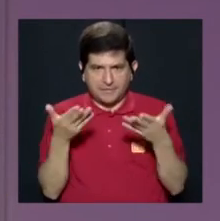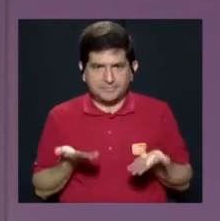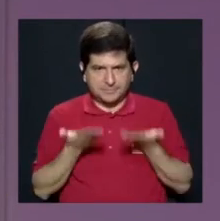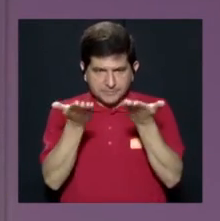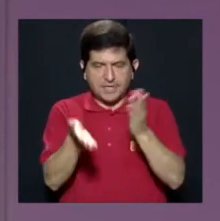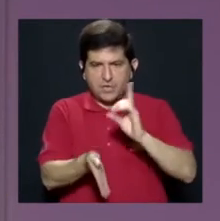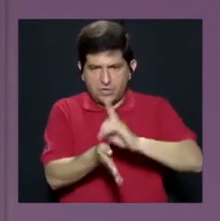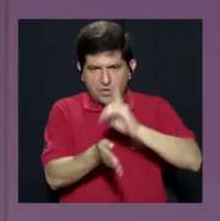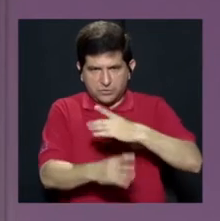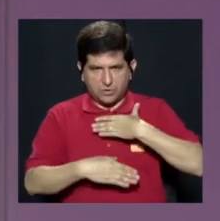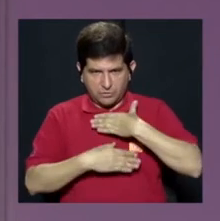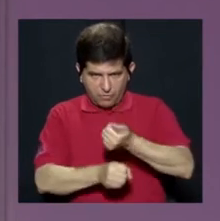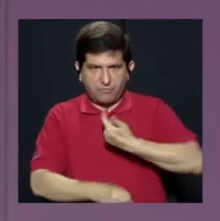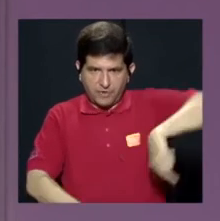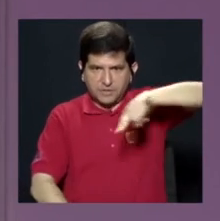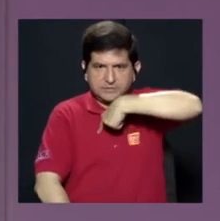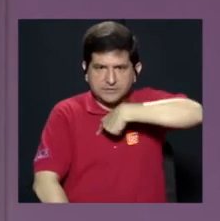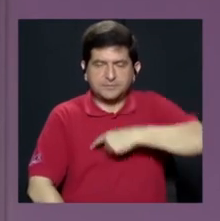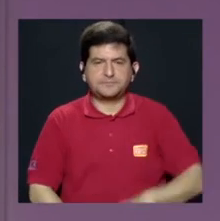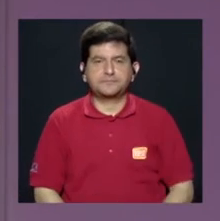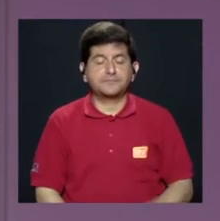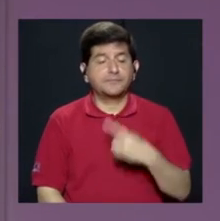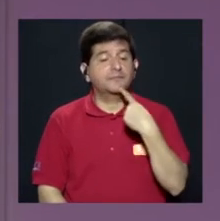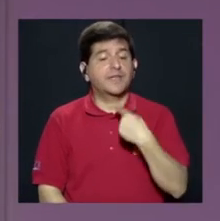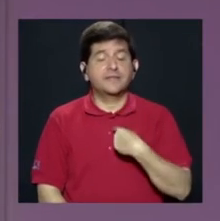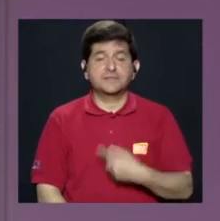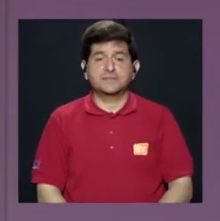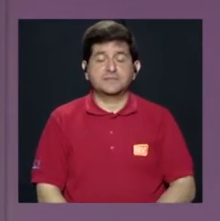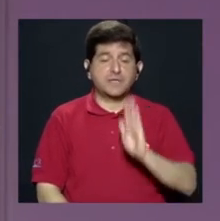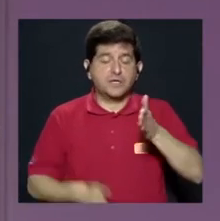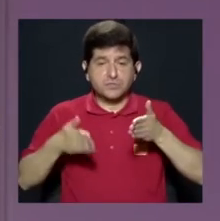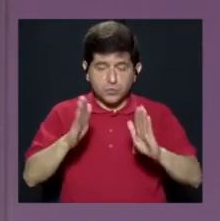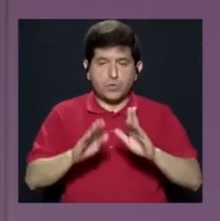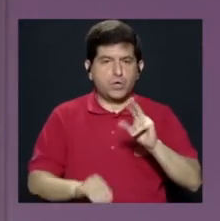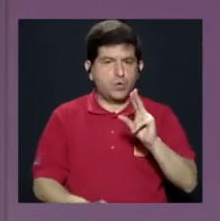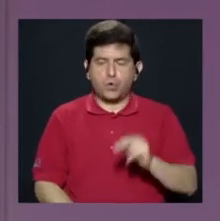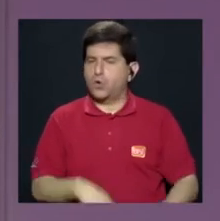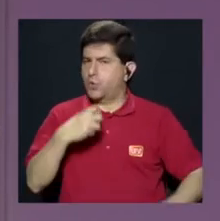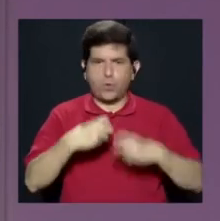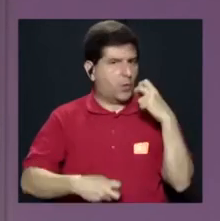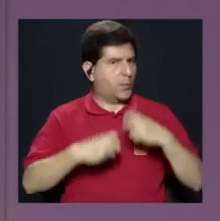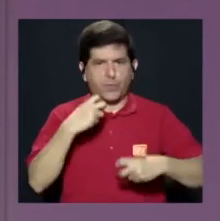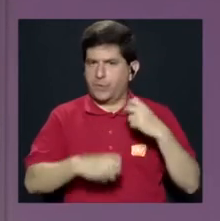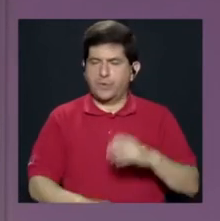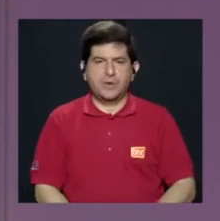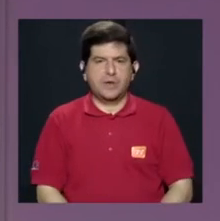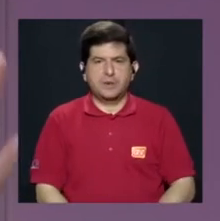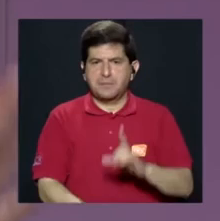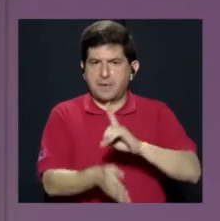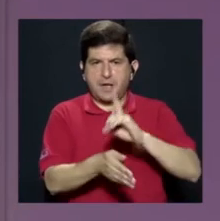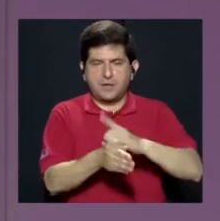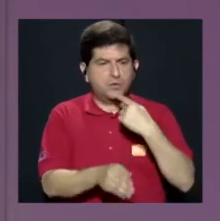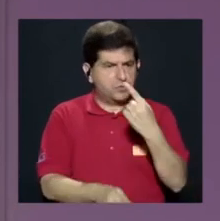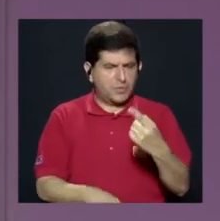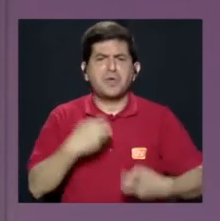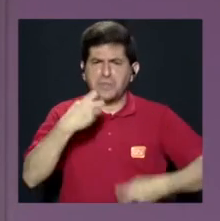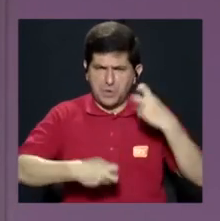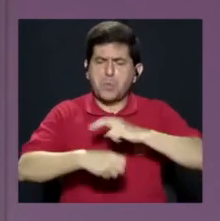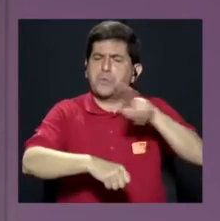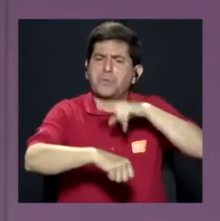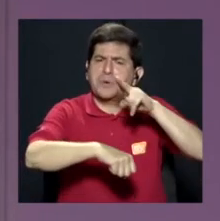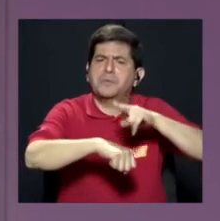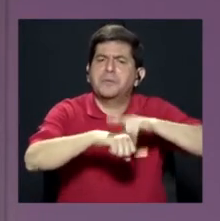a un médico de confianza de nosotros y él me dijo, su hijo no sufrió ninguna complicación, porque el doctor Amador me dijo que había sido una complicación